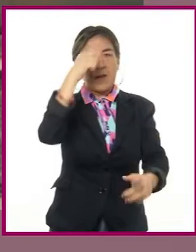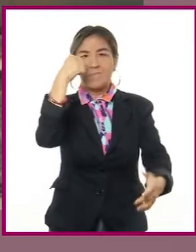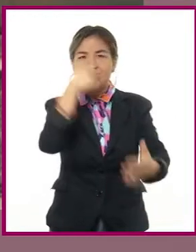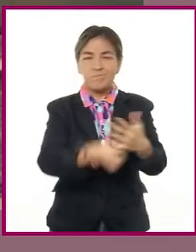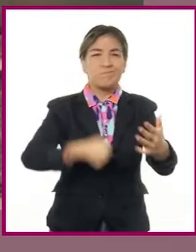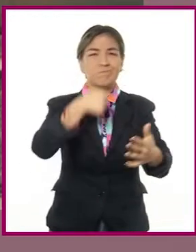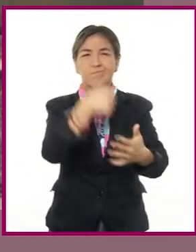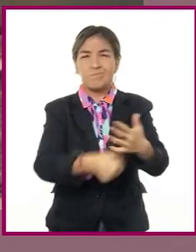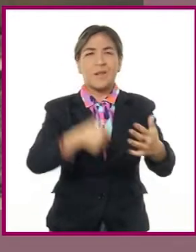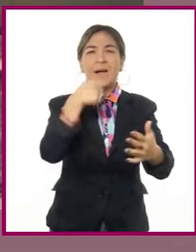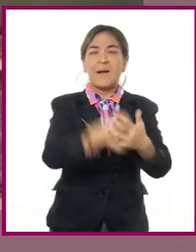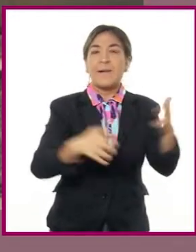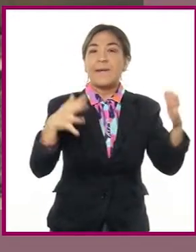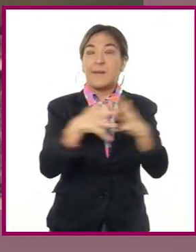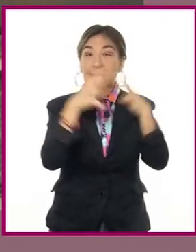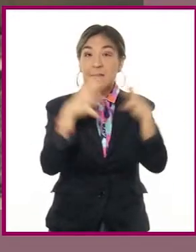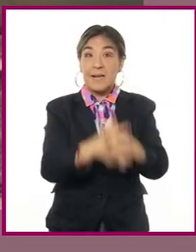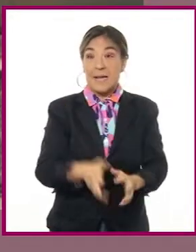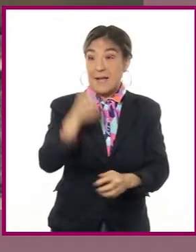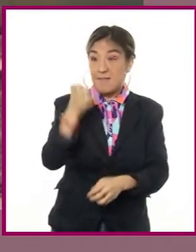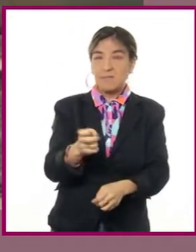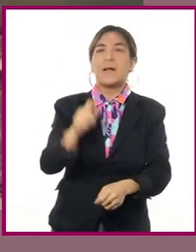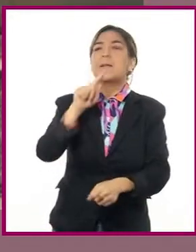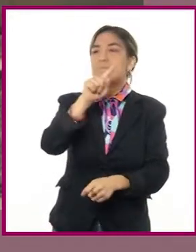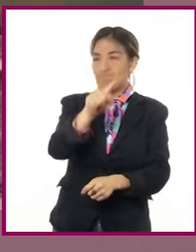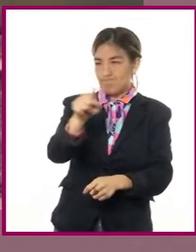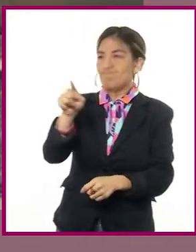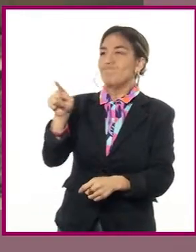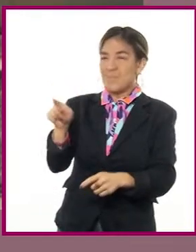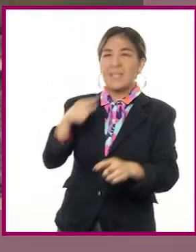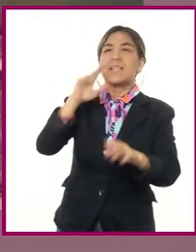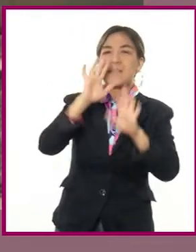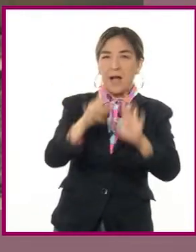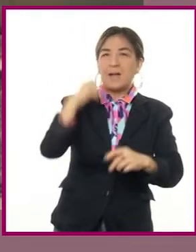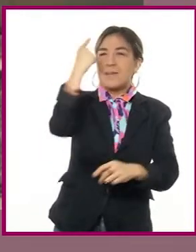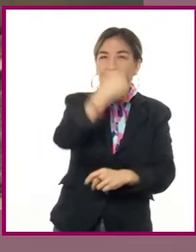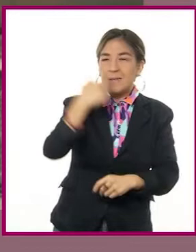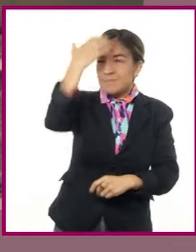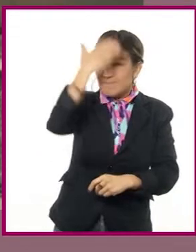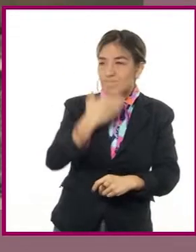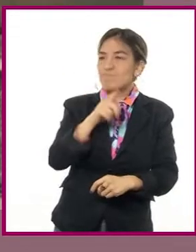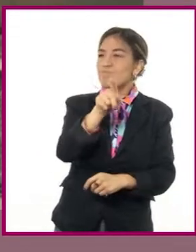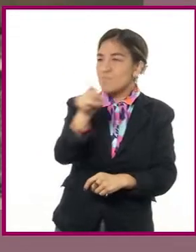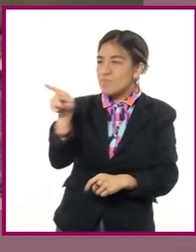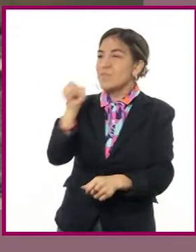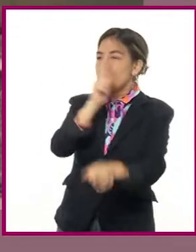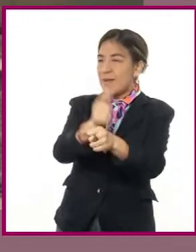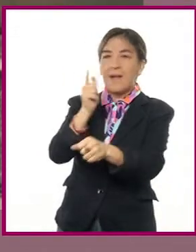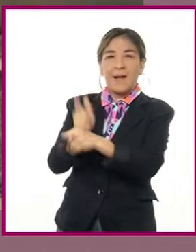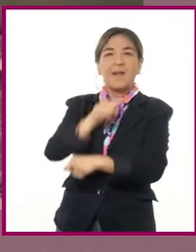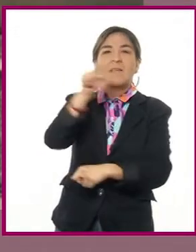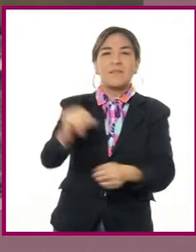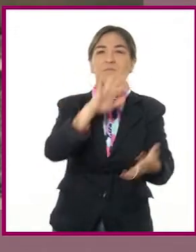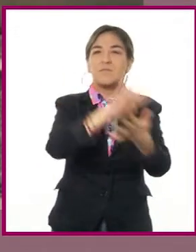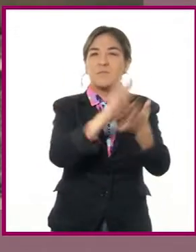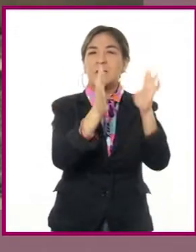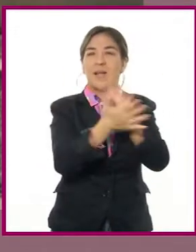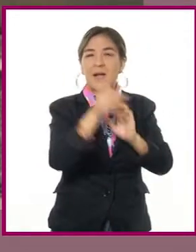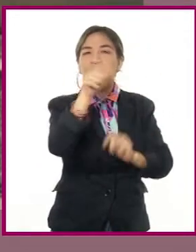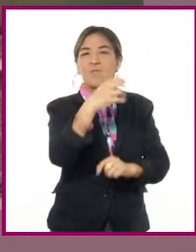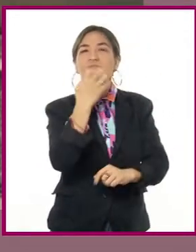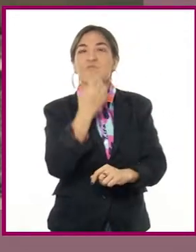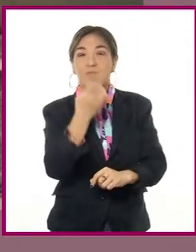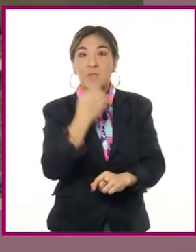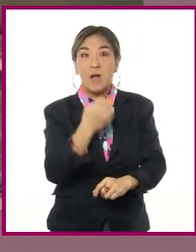Ya había identificado a los enemigos, comunistas y judíos, e iba a reivindicar